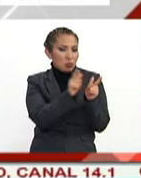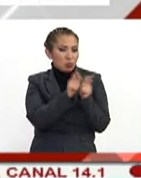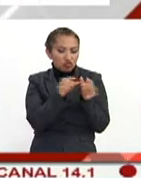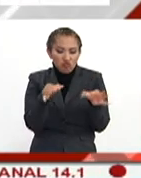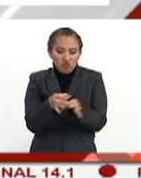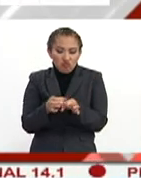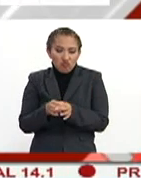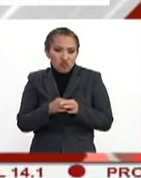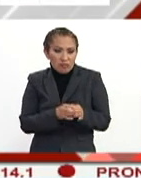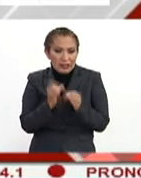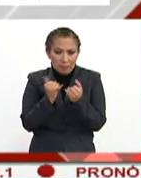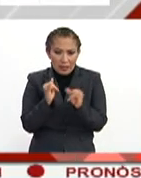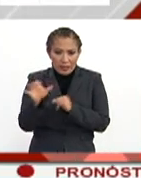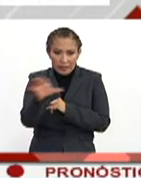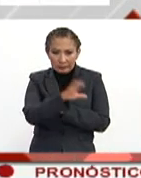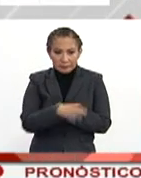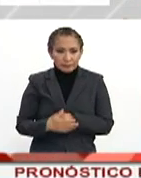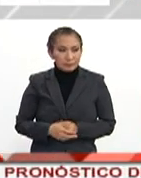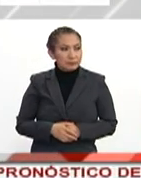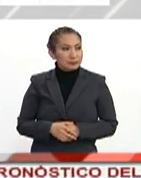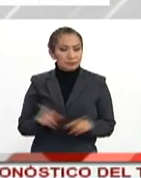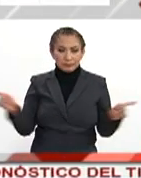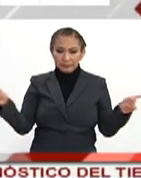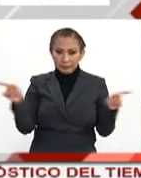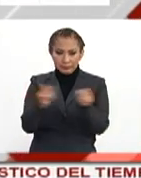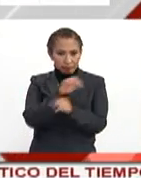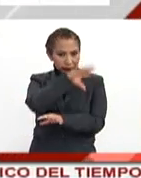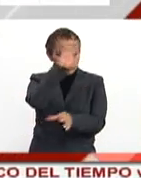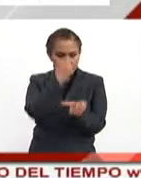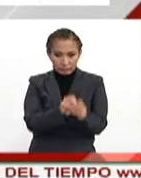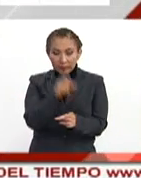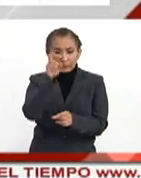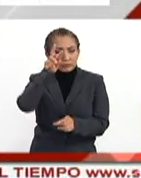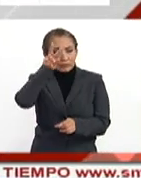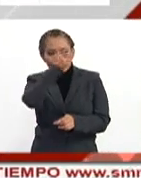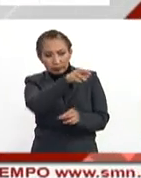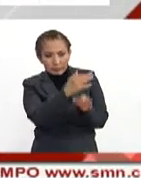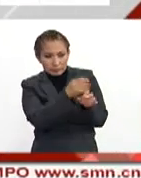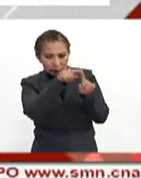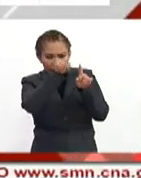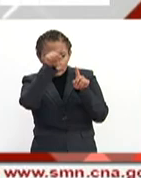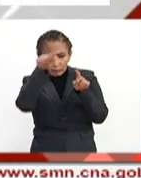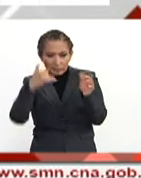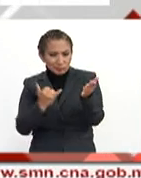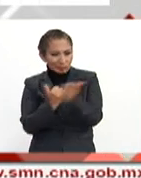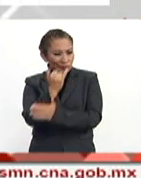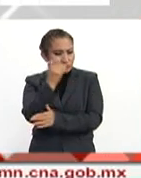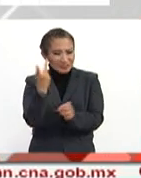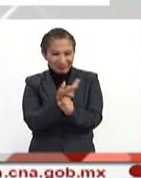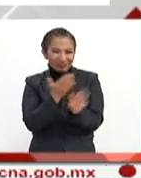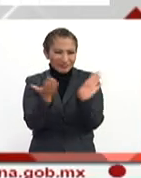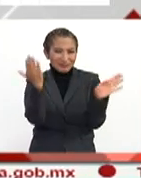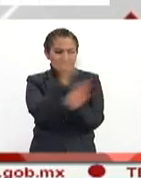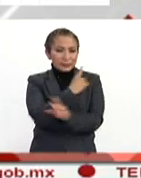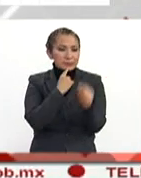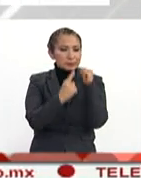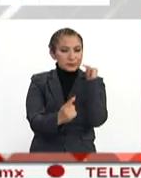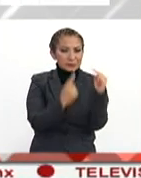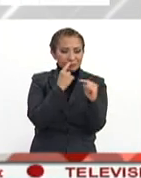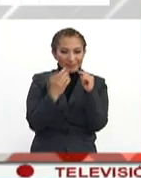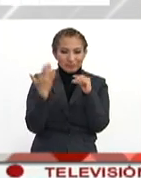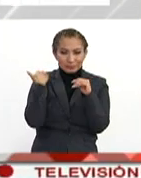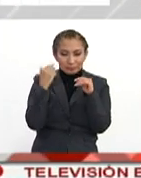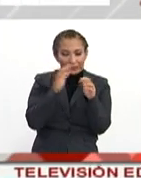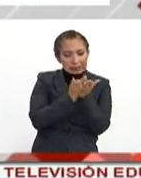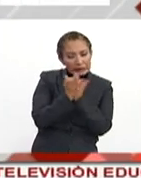partidos como los independientes. Claro. En resumen, yo creo que esto que estamos viendo aquí va a definir, como pasó en el debate pasado,